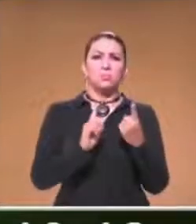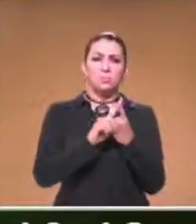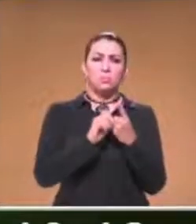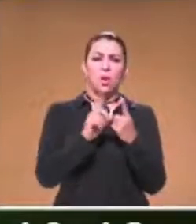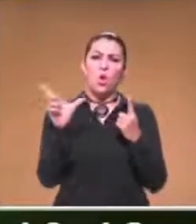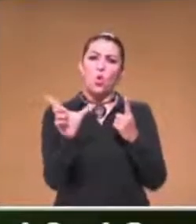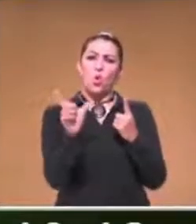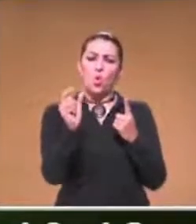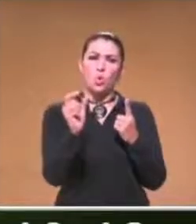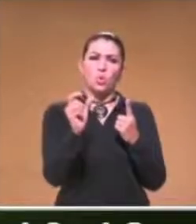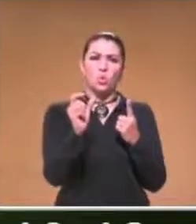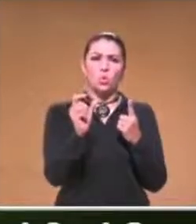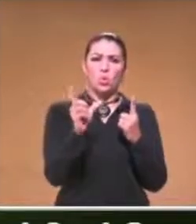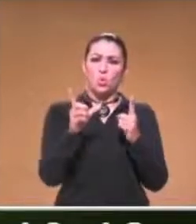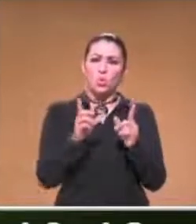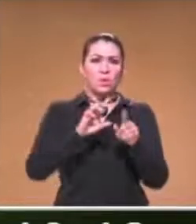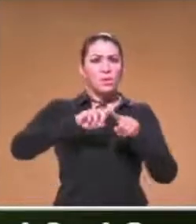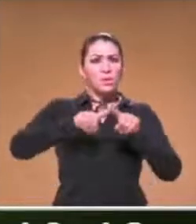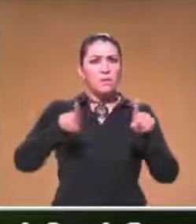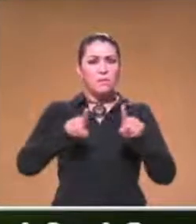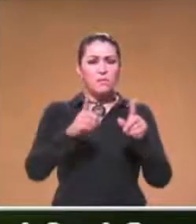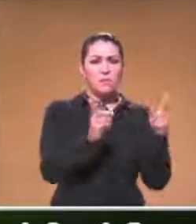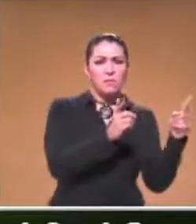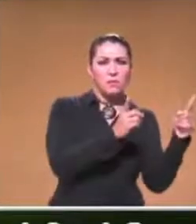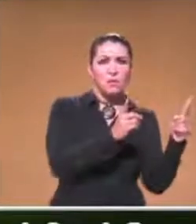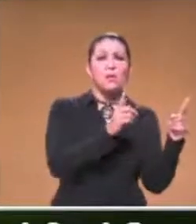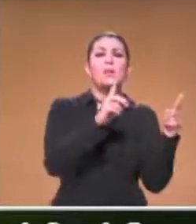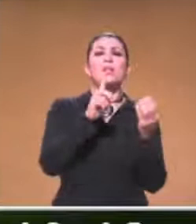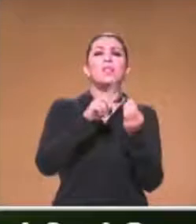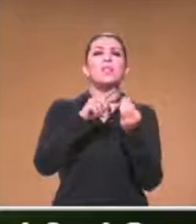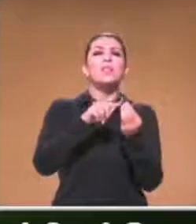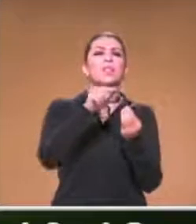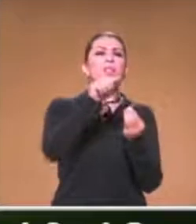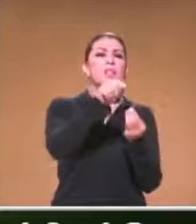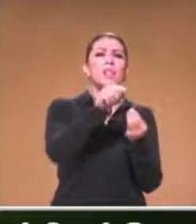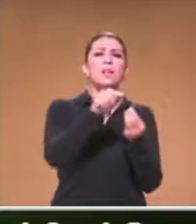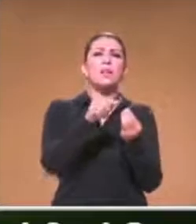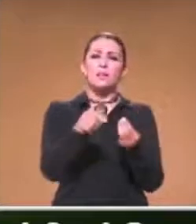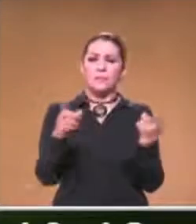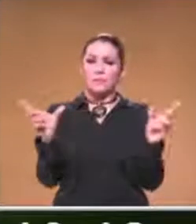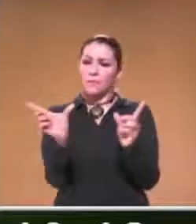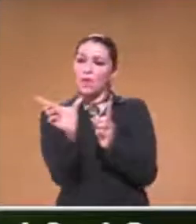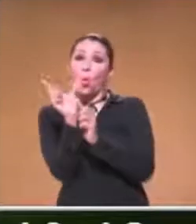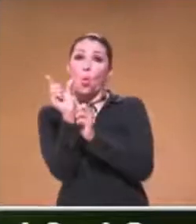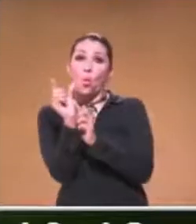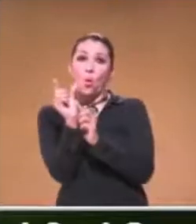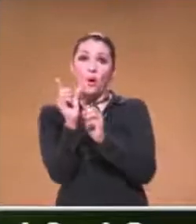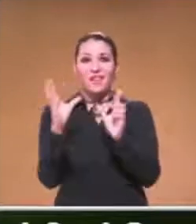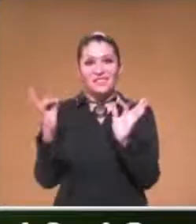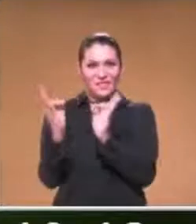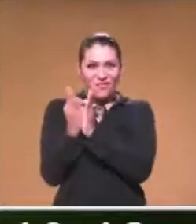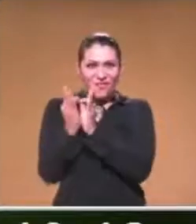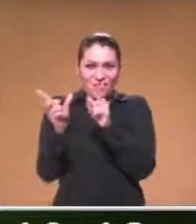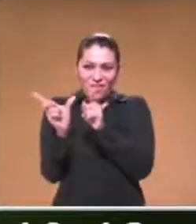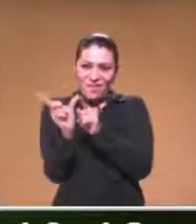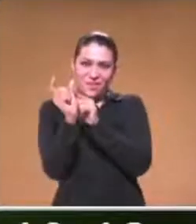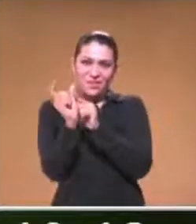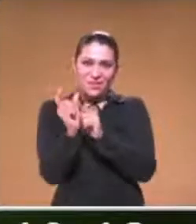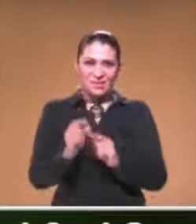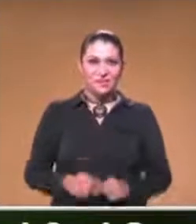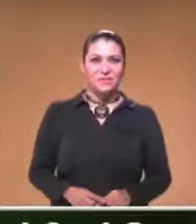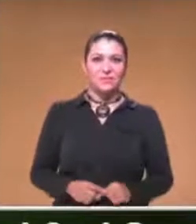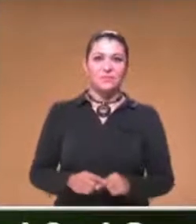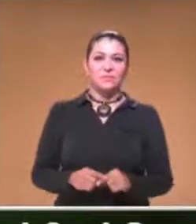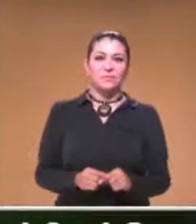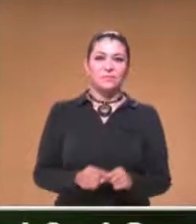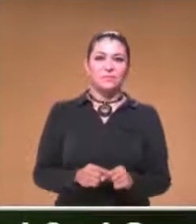corta de who is she. ¿Quién es ella? Recuerda que aquí aparece con contracción o forma abreviada. Who's she? ¿Quién